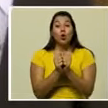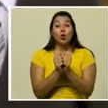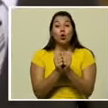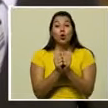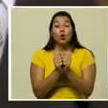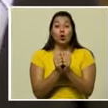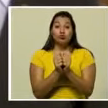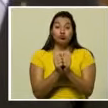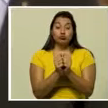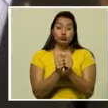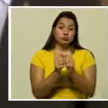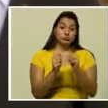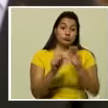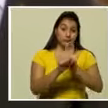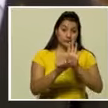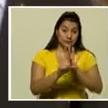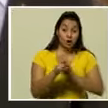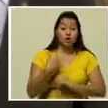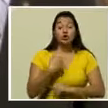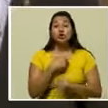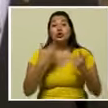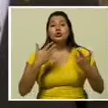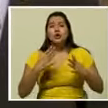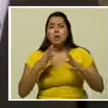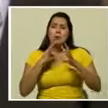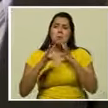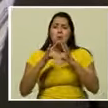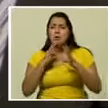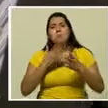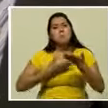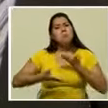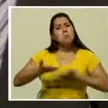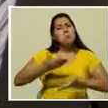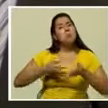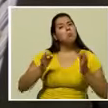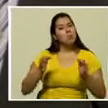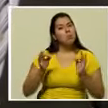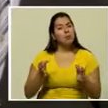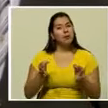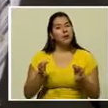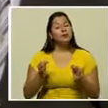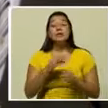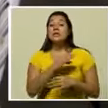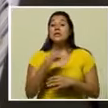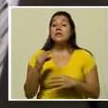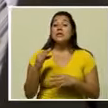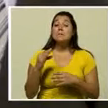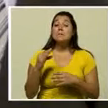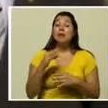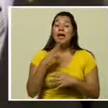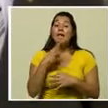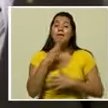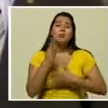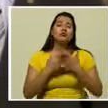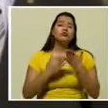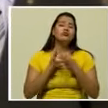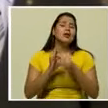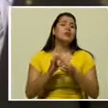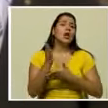República. Hemos tenido una conversación muy amena, hemos tratado algunos